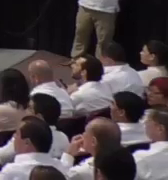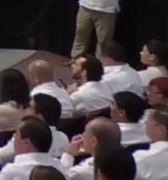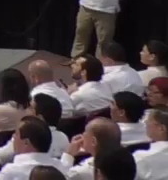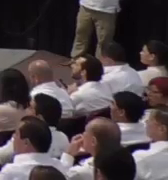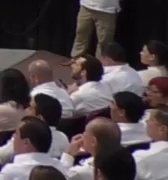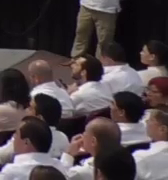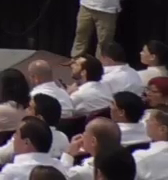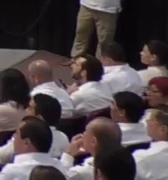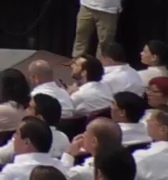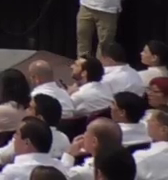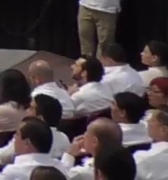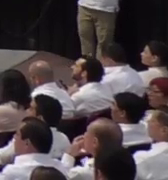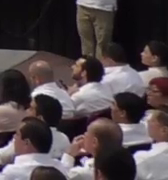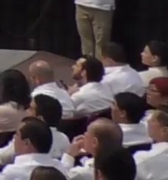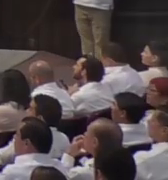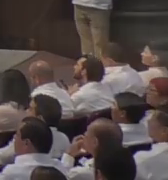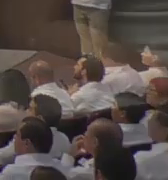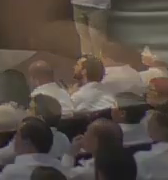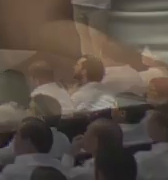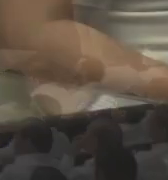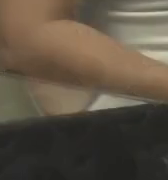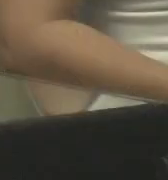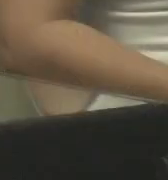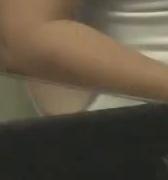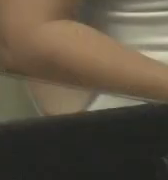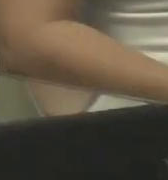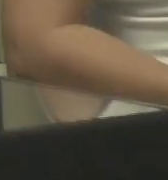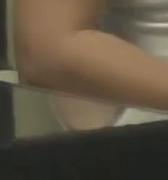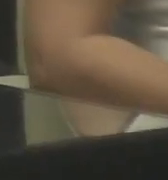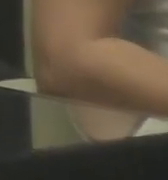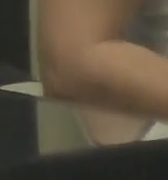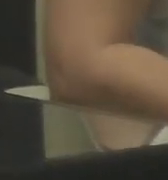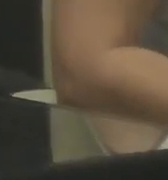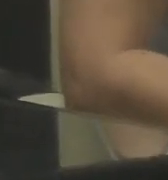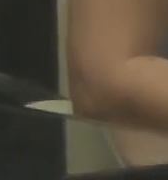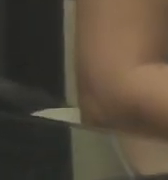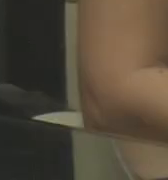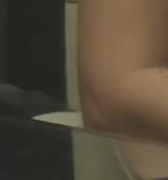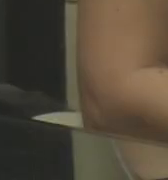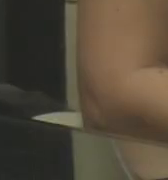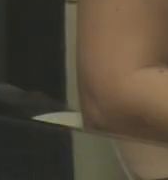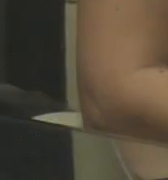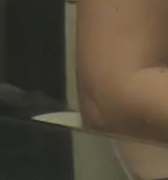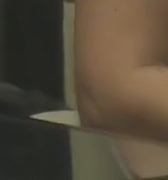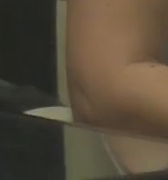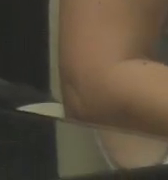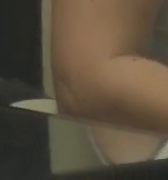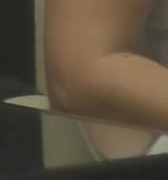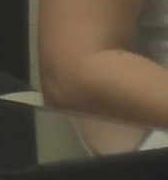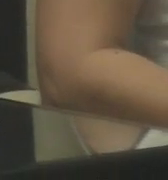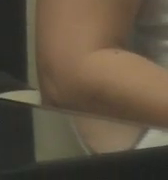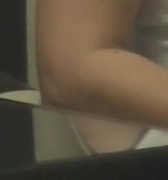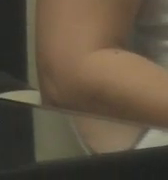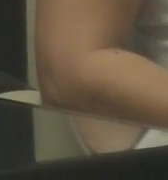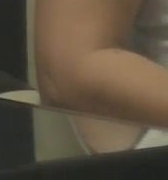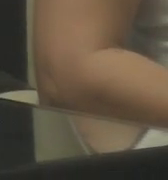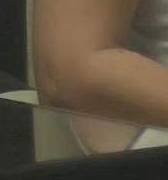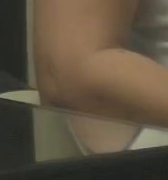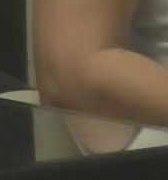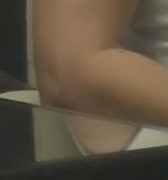Gracias. Con el permiso de la mesa directiva, solicito la oportunidad para hacer mi mensaje desde mi lugar debido a temas de